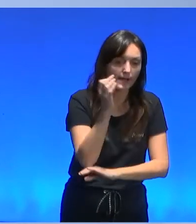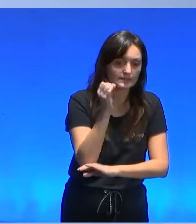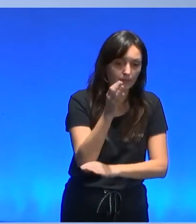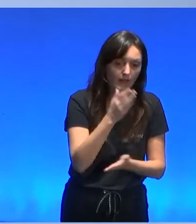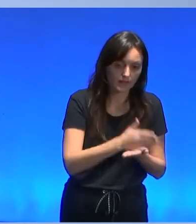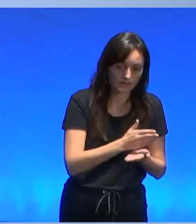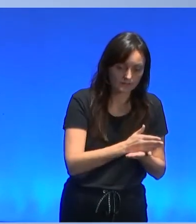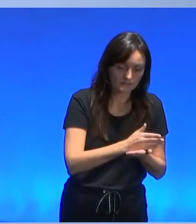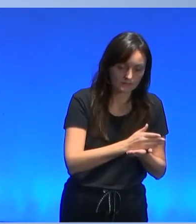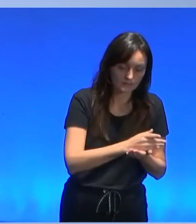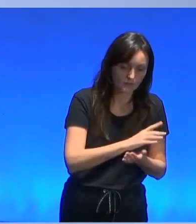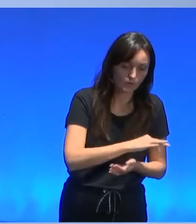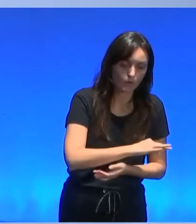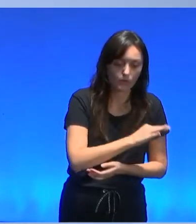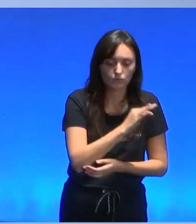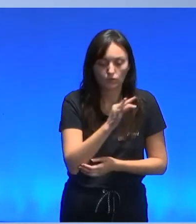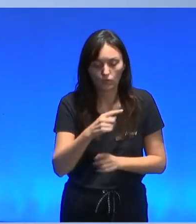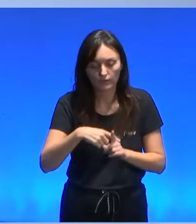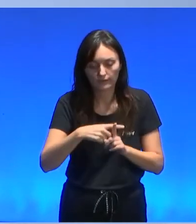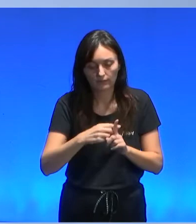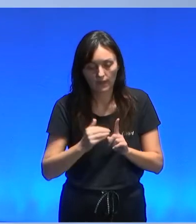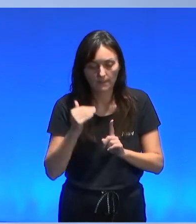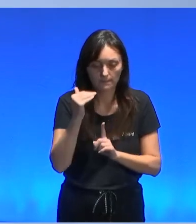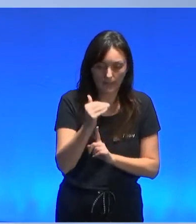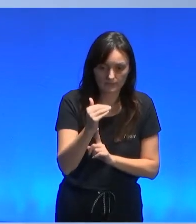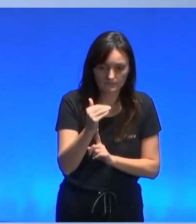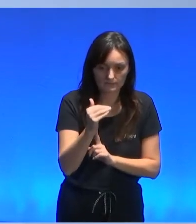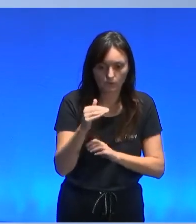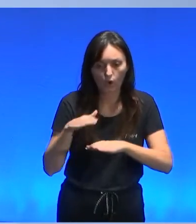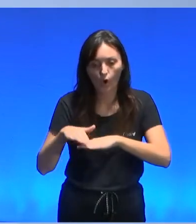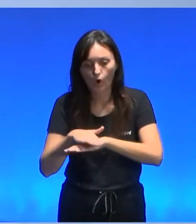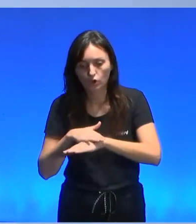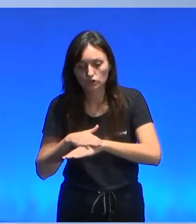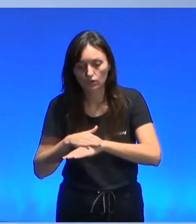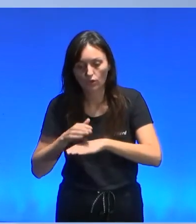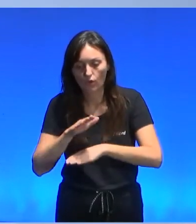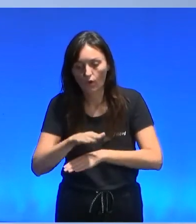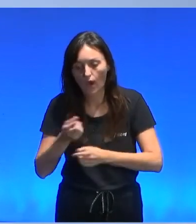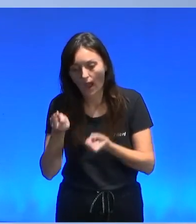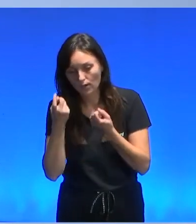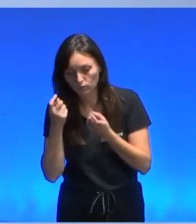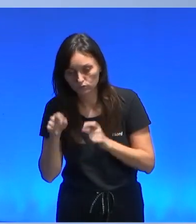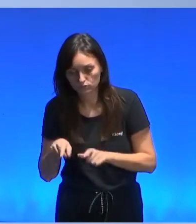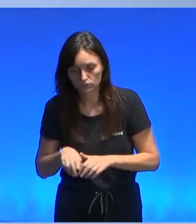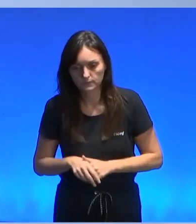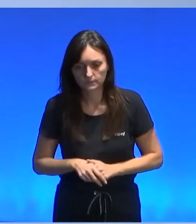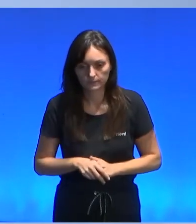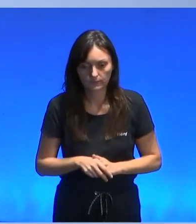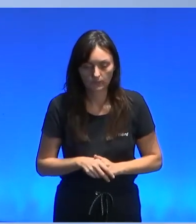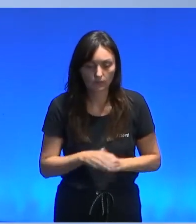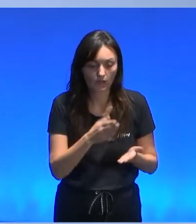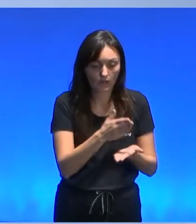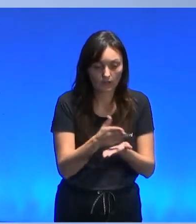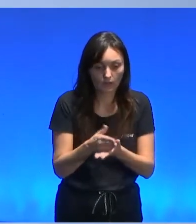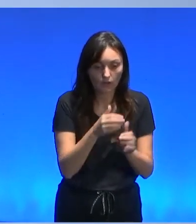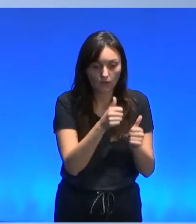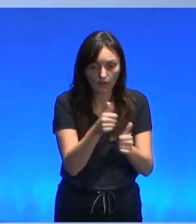y un segundo nivel es el consejo de alumnos. Es decir, cada escuela